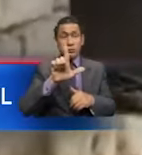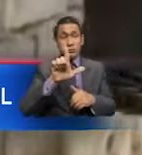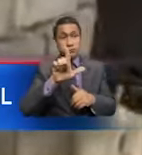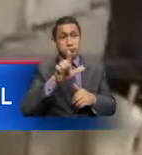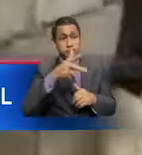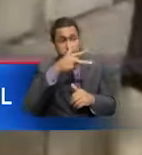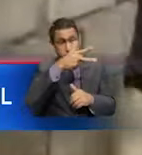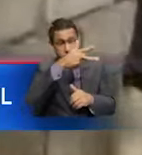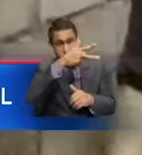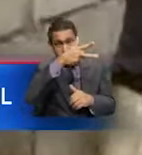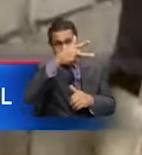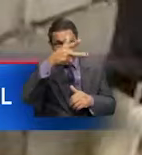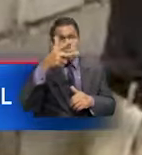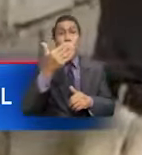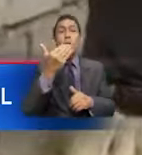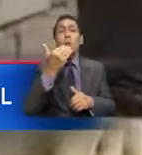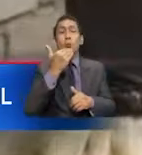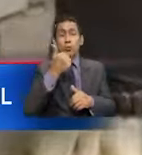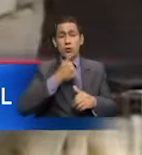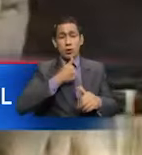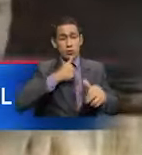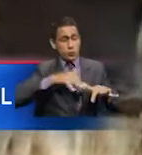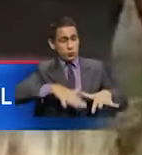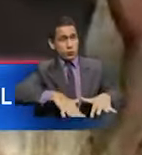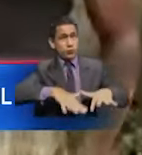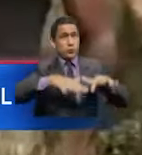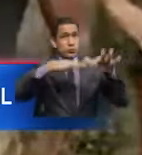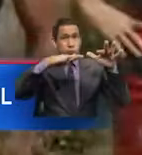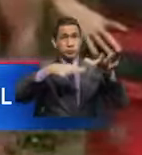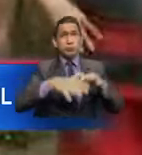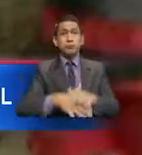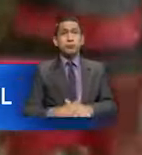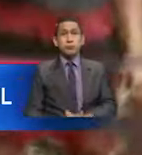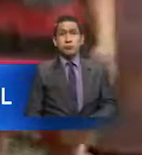llegó, prácticamente por encima del pecho.